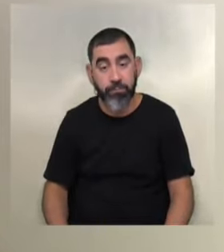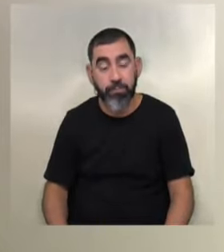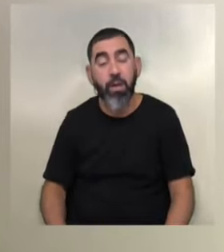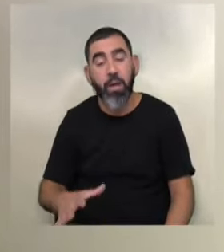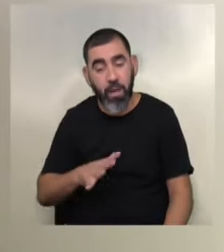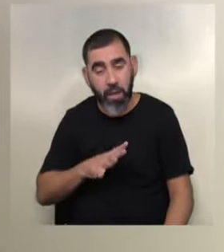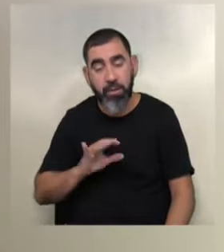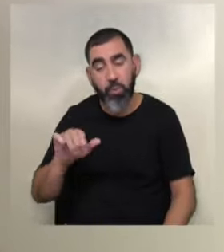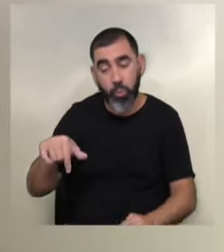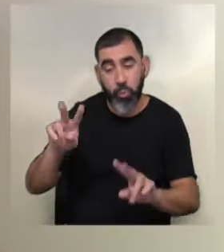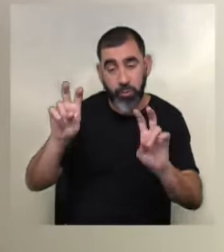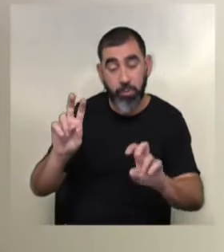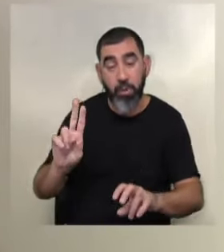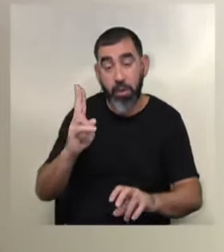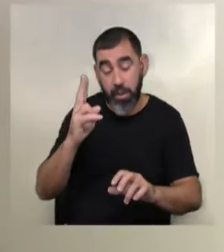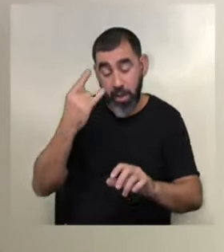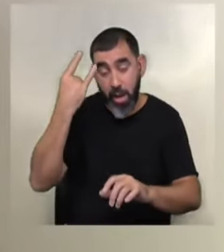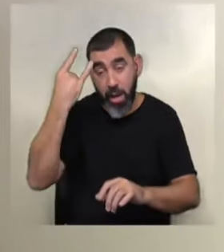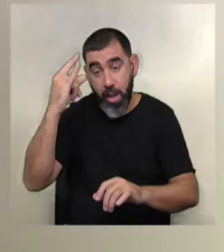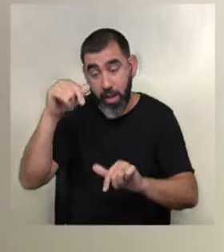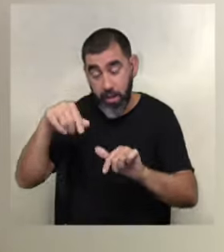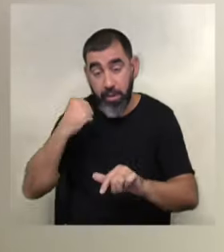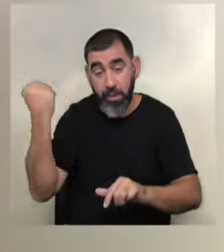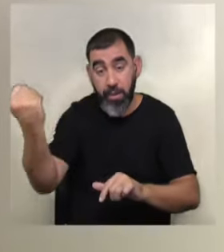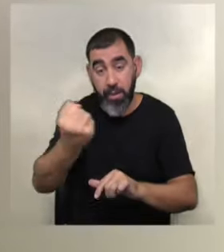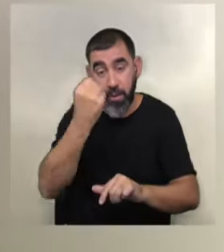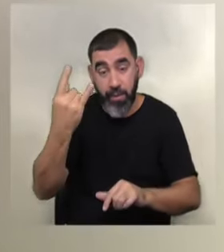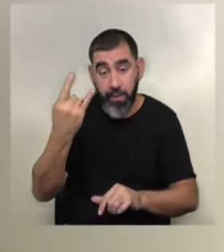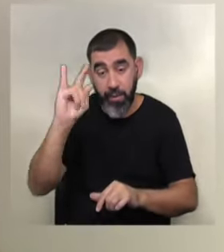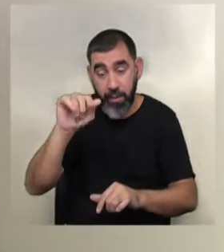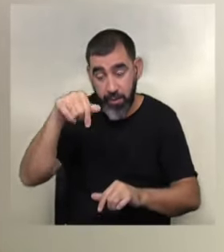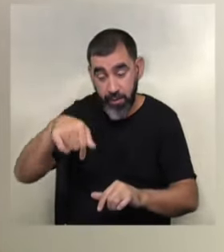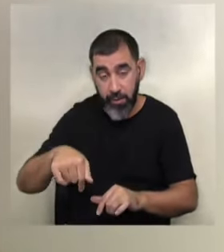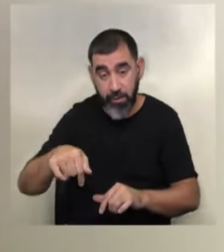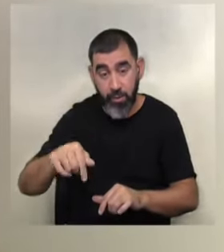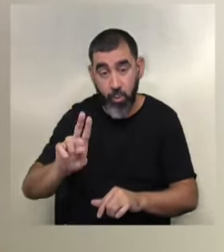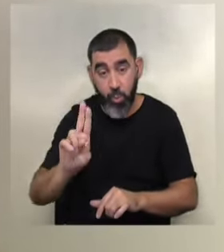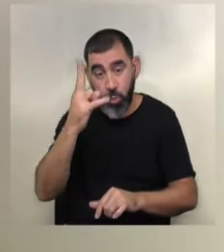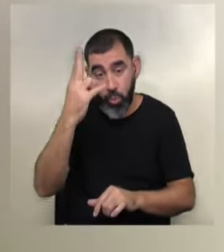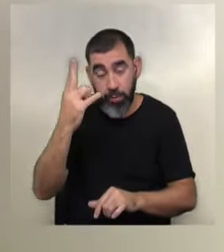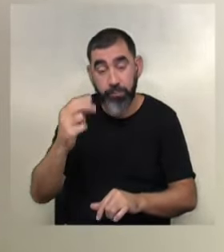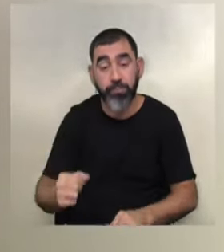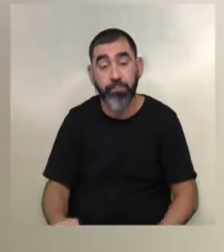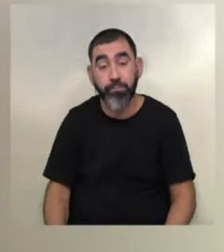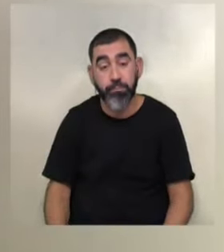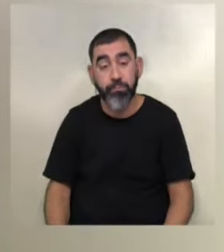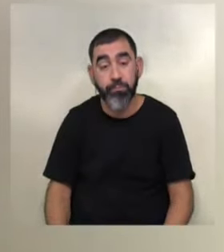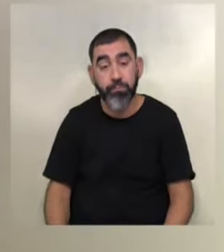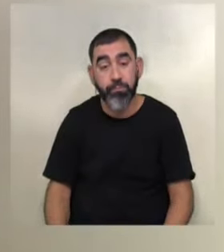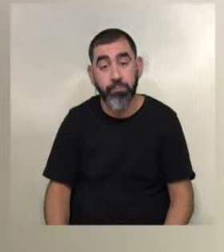una particularidad, la ganadería, o una parte muy importante de la ganadería en Uruguay y en el bioma Pampa